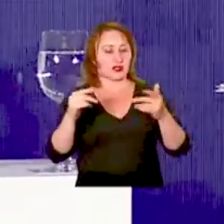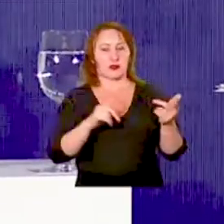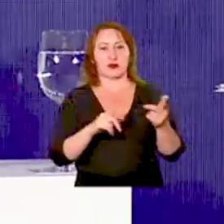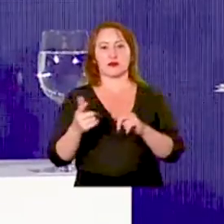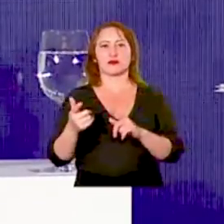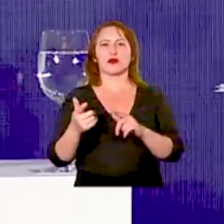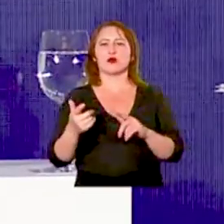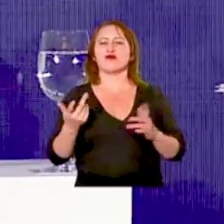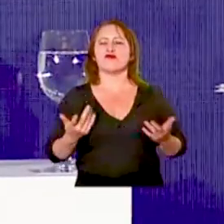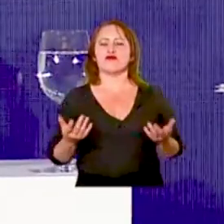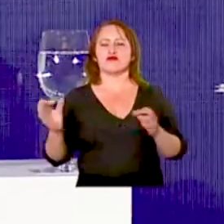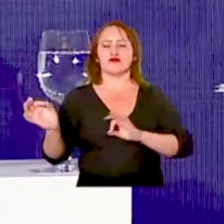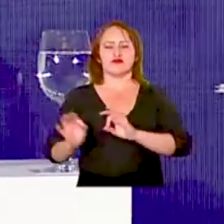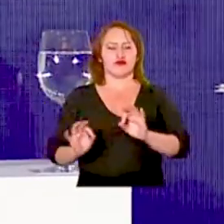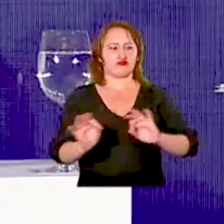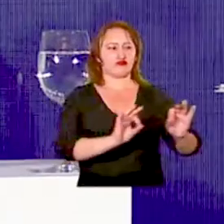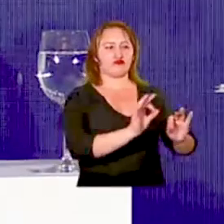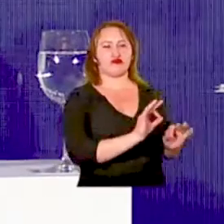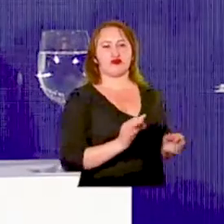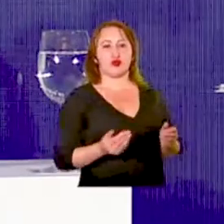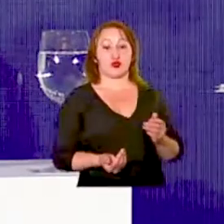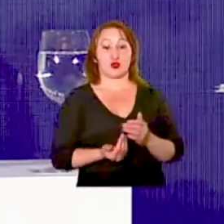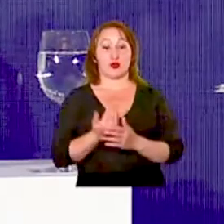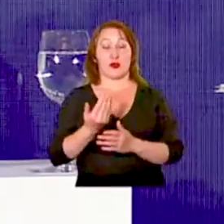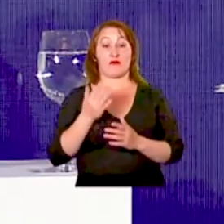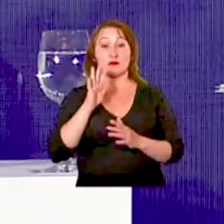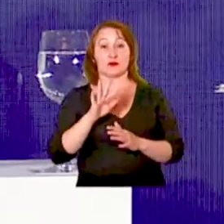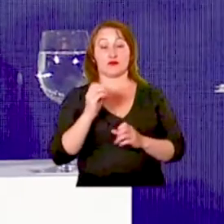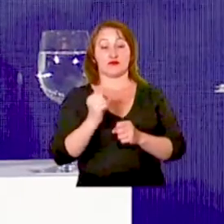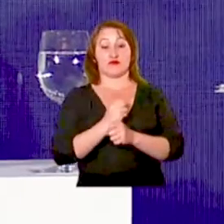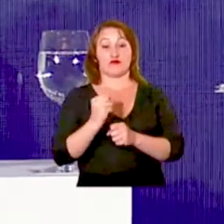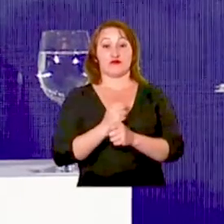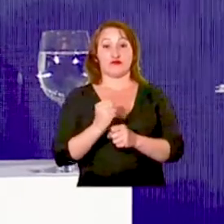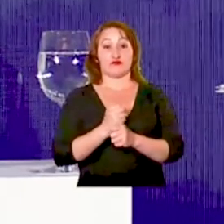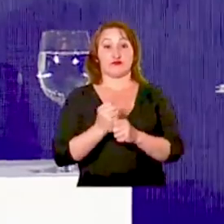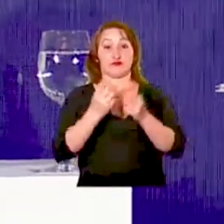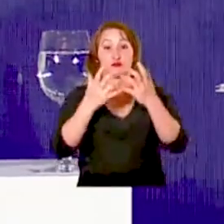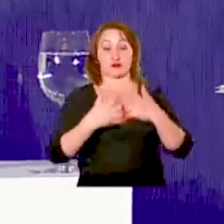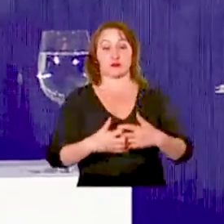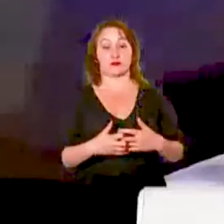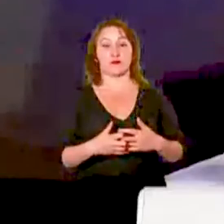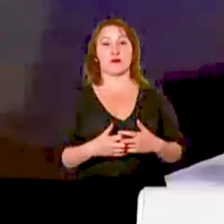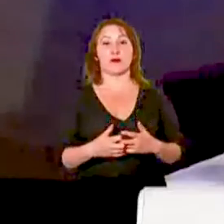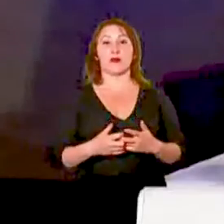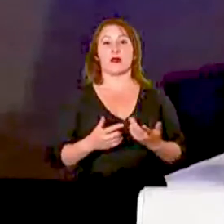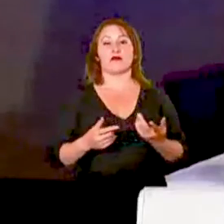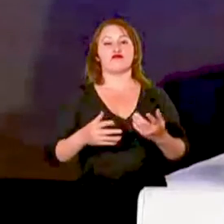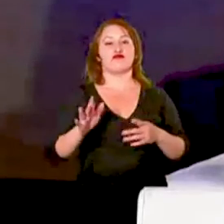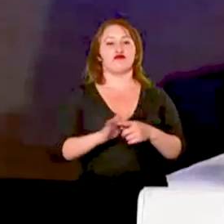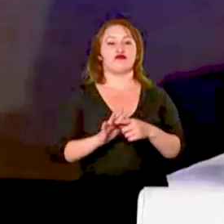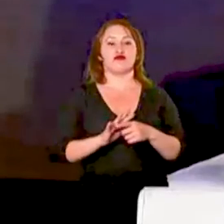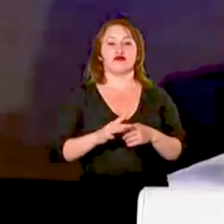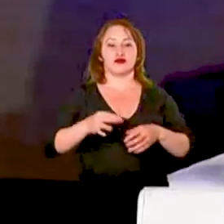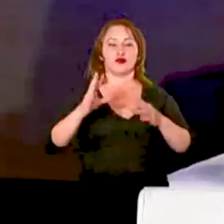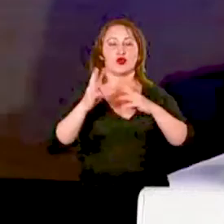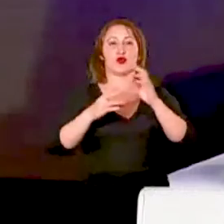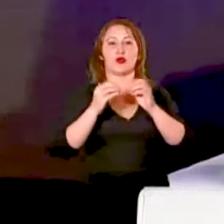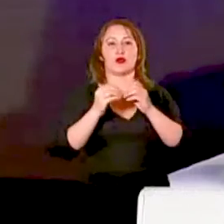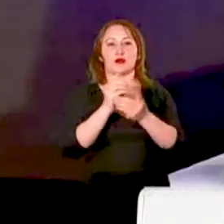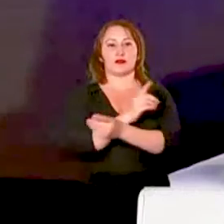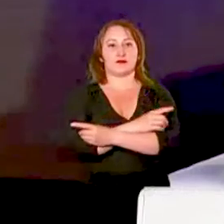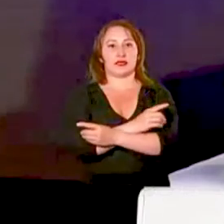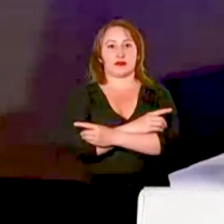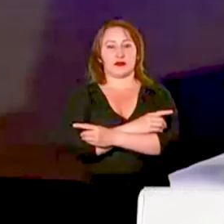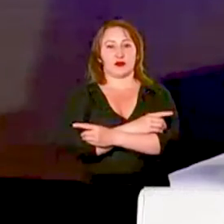para organizarnos con la nueva fórmula de trabajo funcional y entrar a aplicar el código disciplinario que